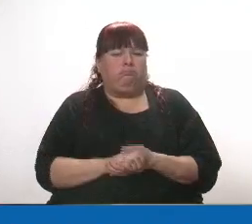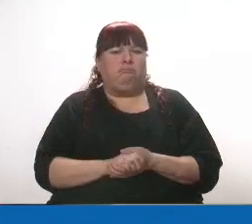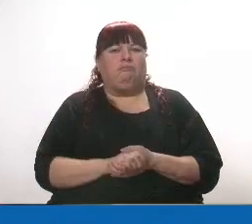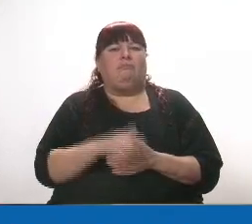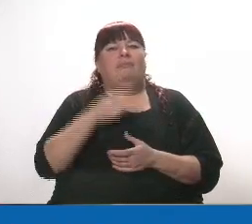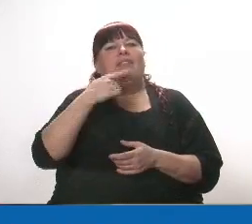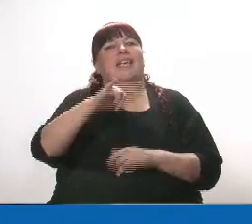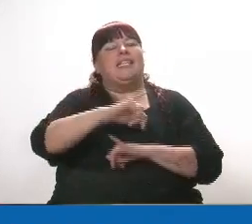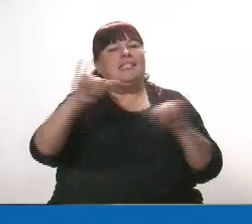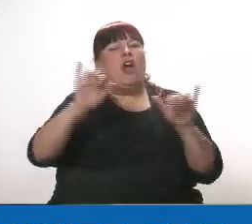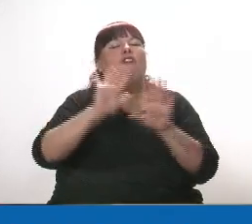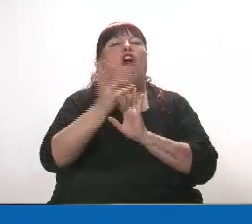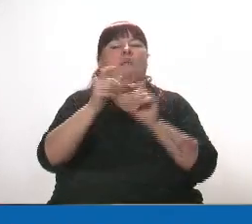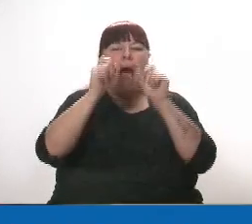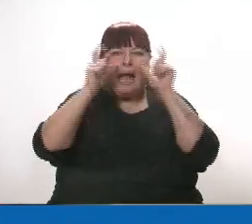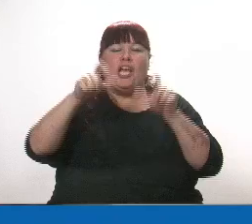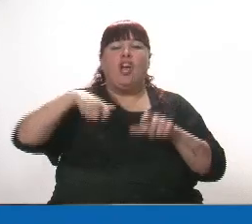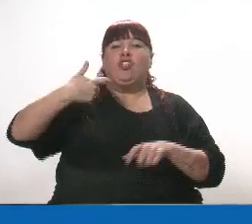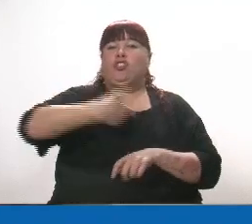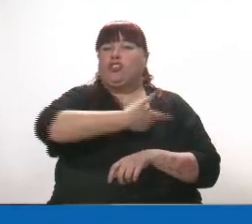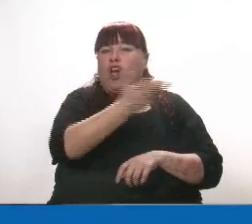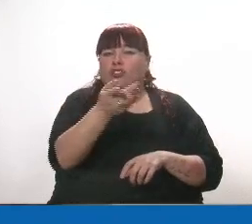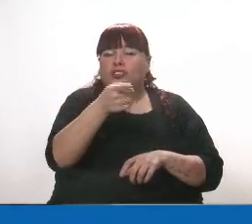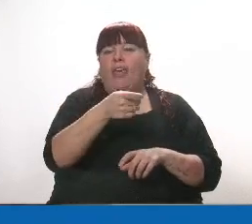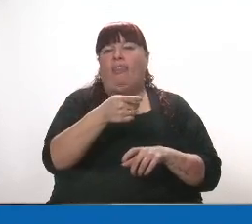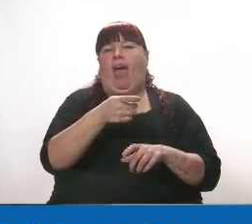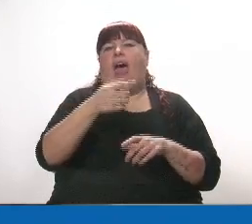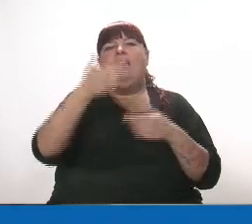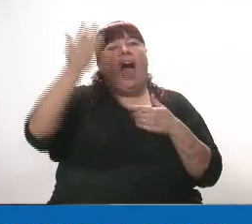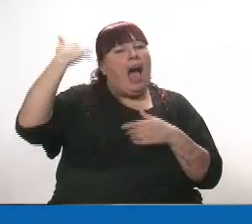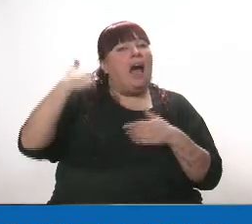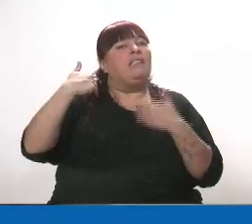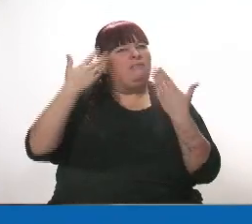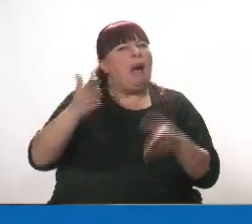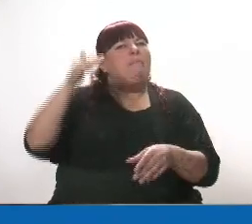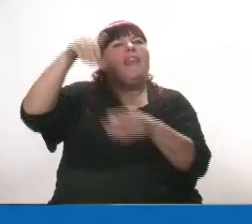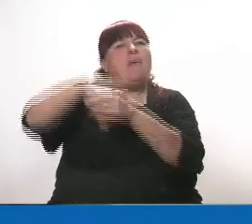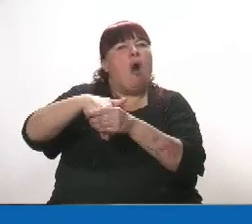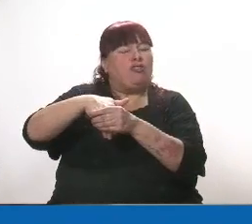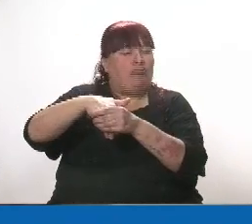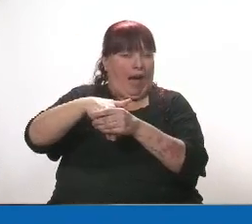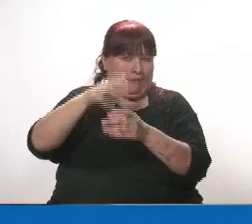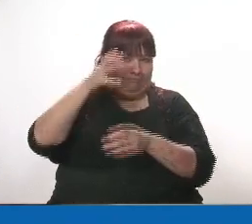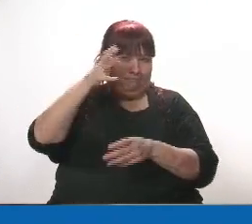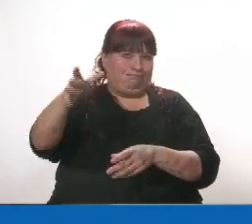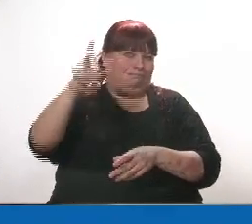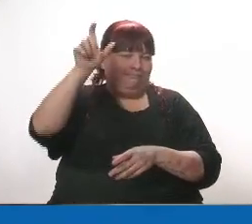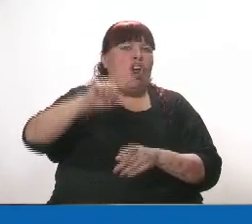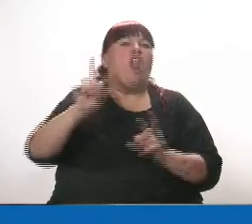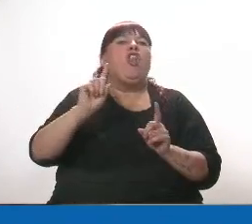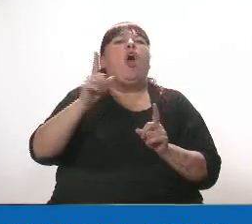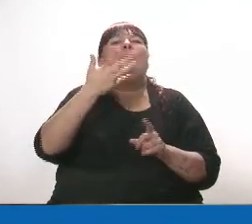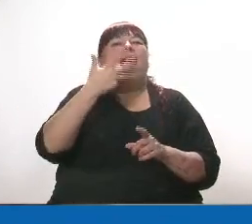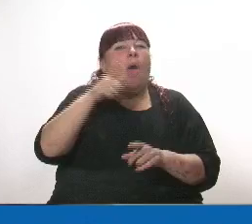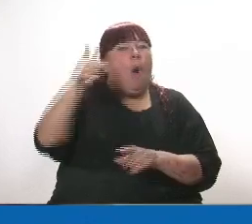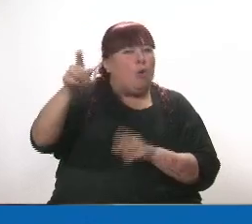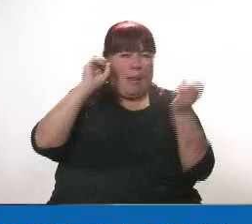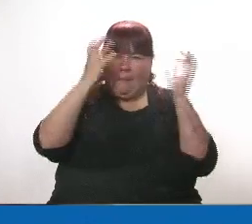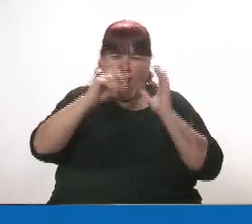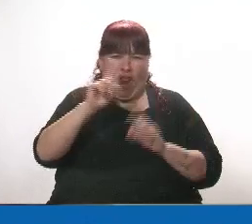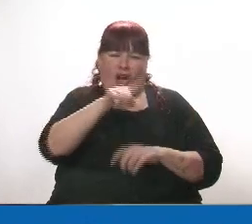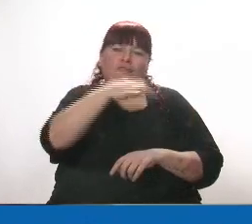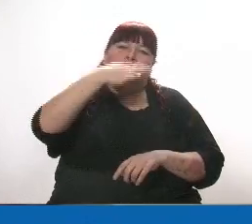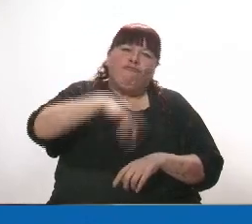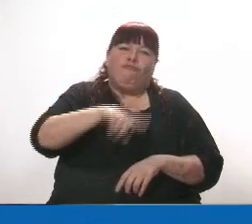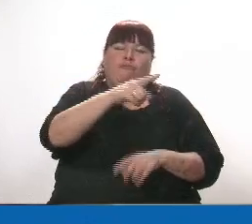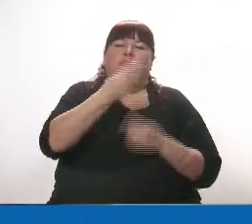ese llamado de atención de una sociedad que fue capaz de votar un extremo no porque lo desee sino porque